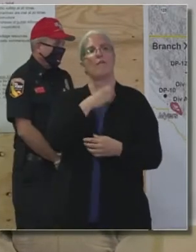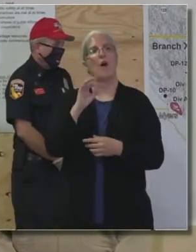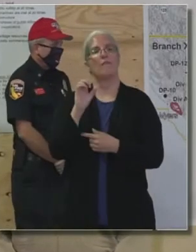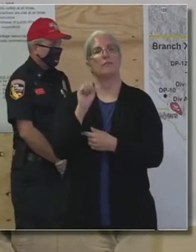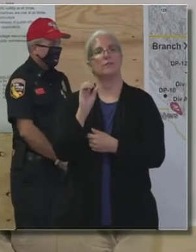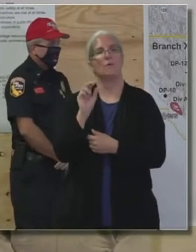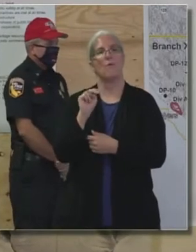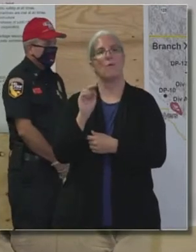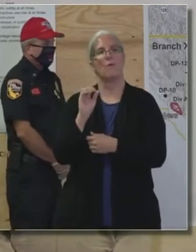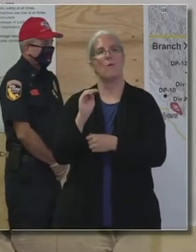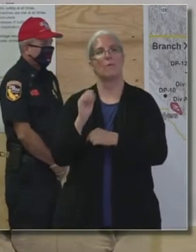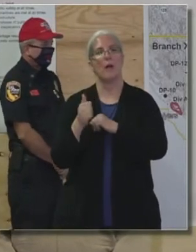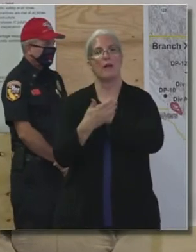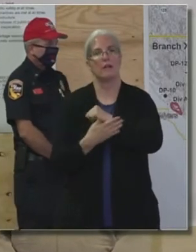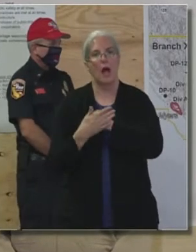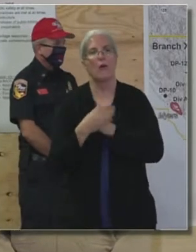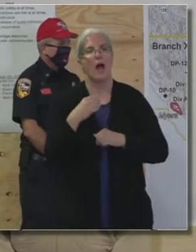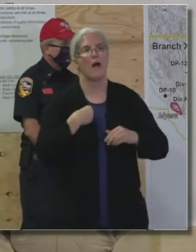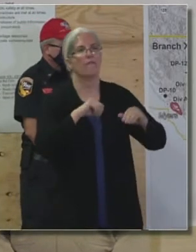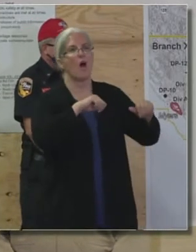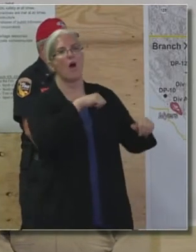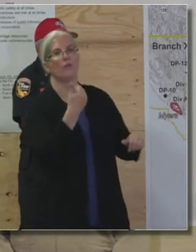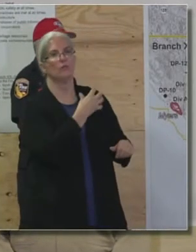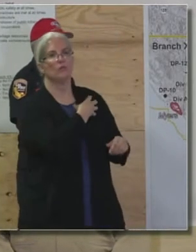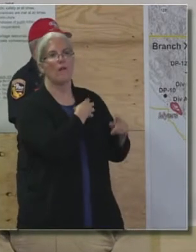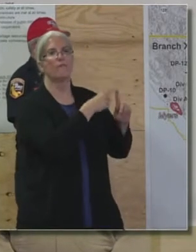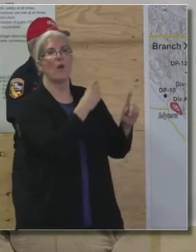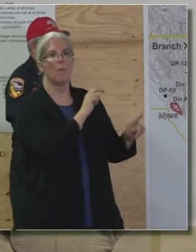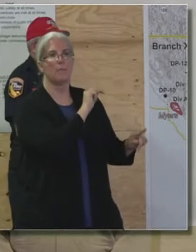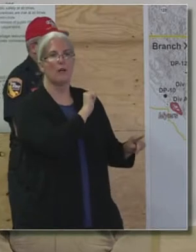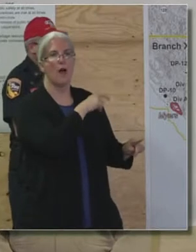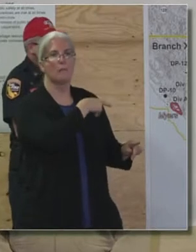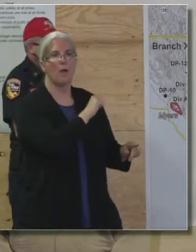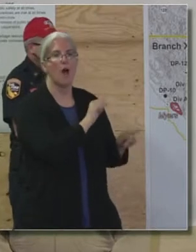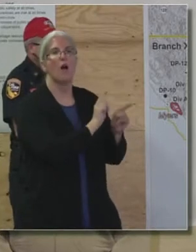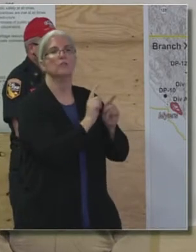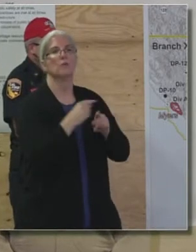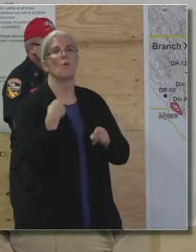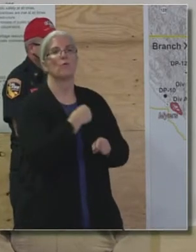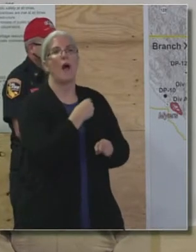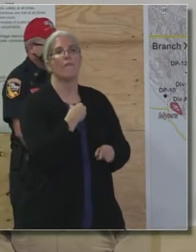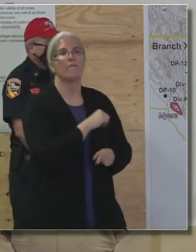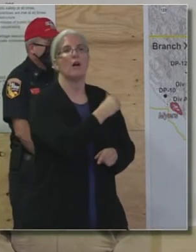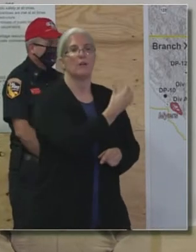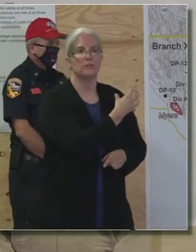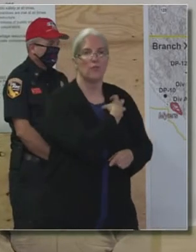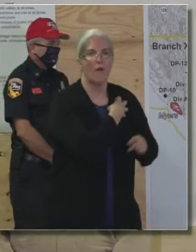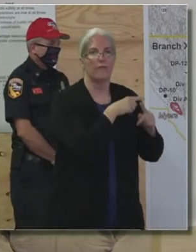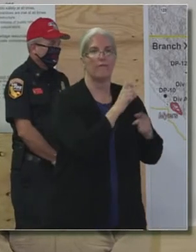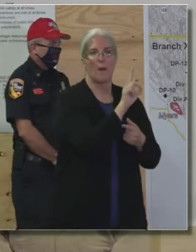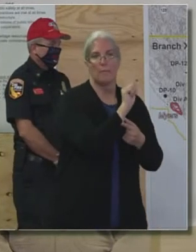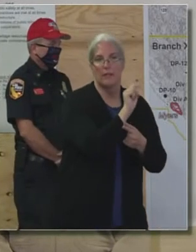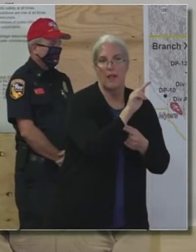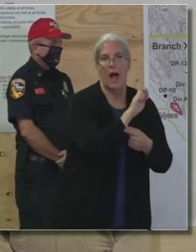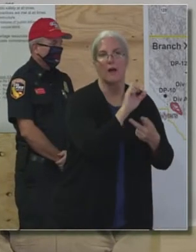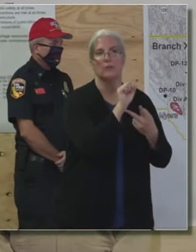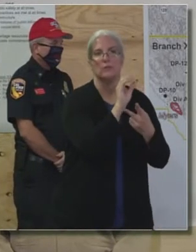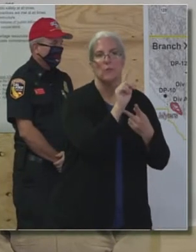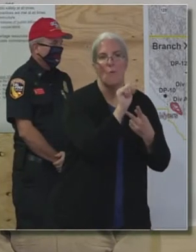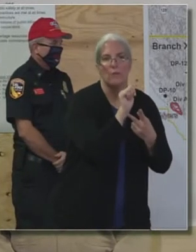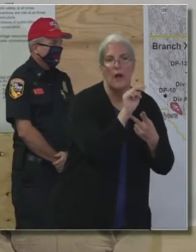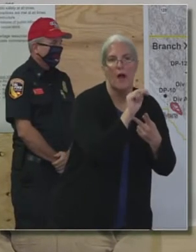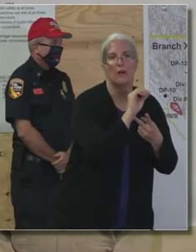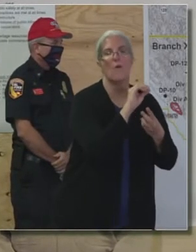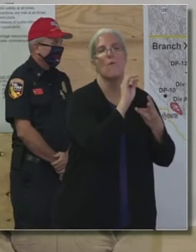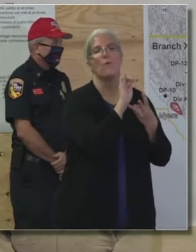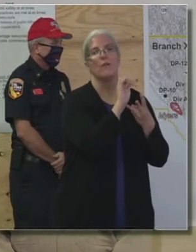me acompaña también estoy aquí de parte de lake solano y yo y policías de caminos